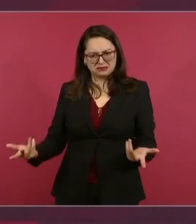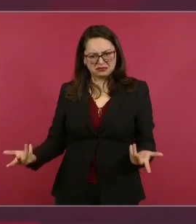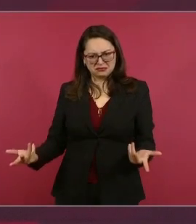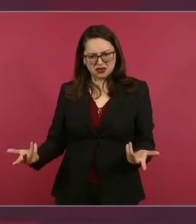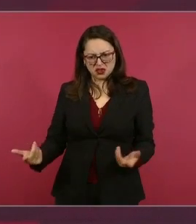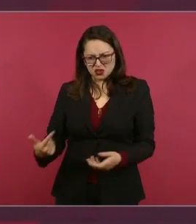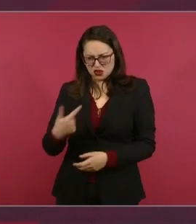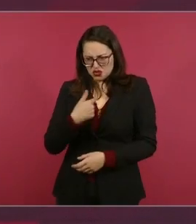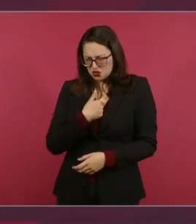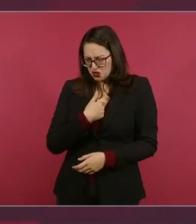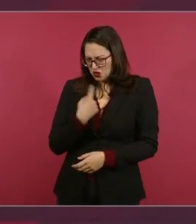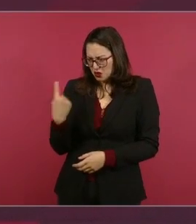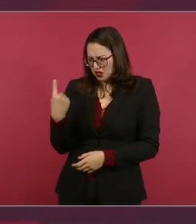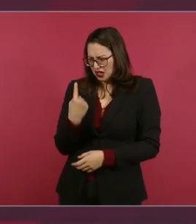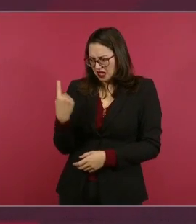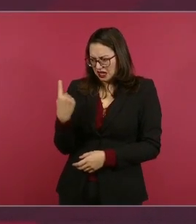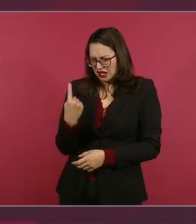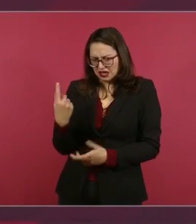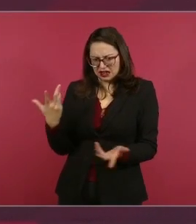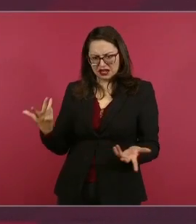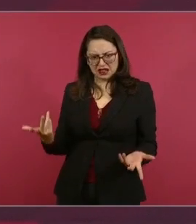formalmente la grabación.